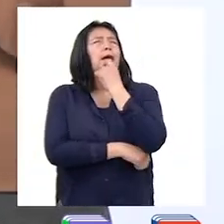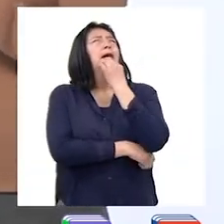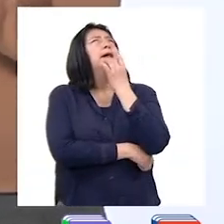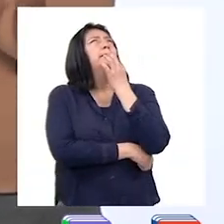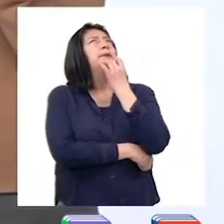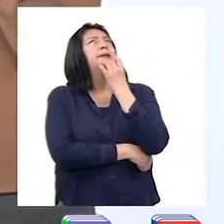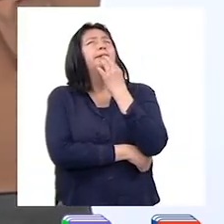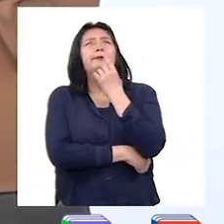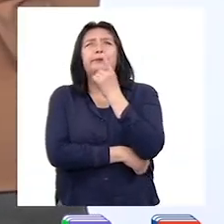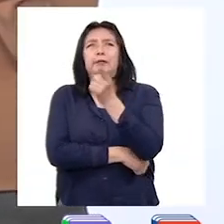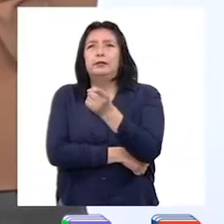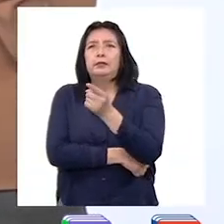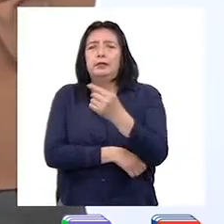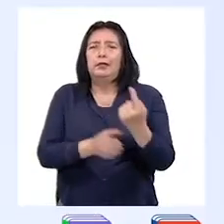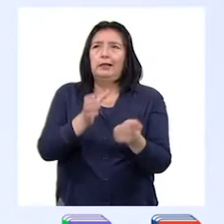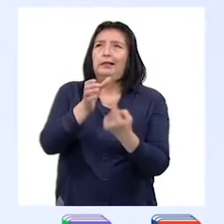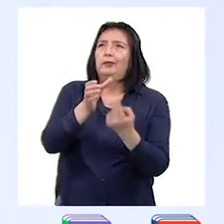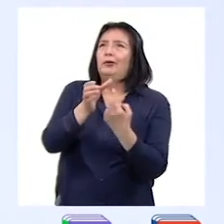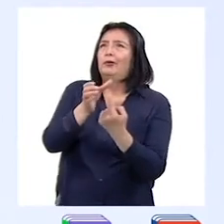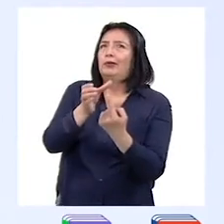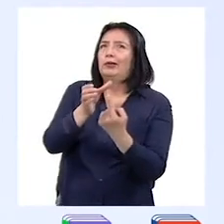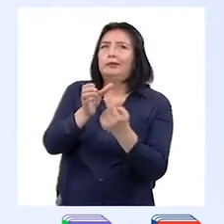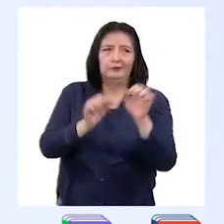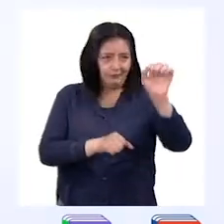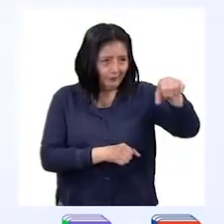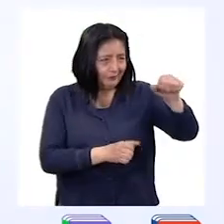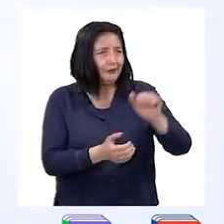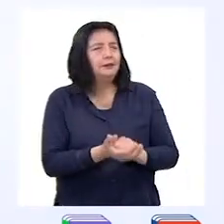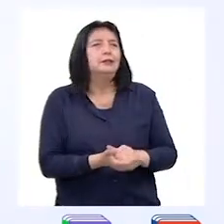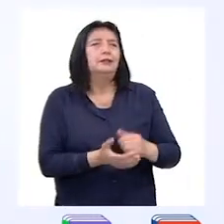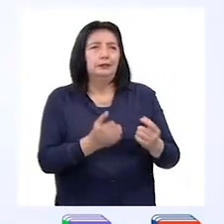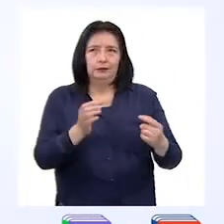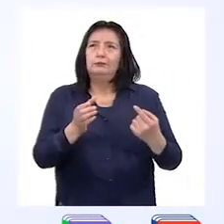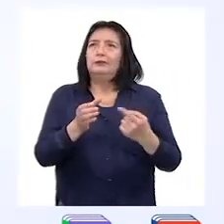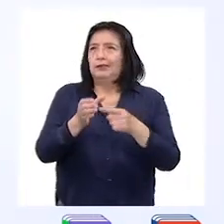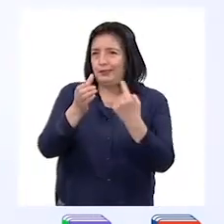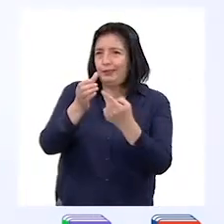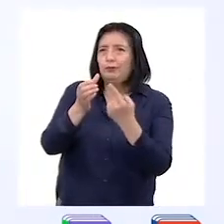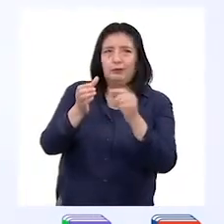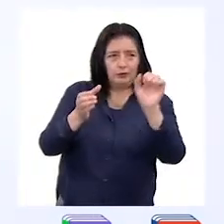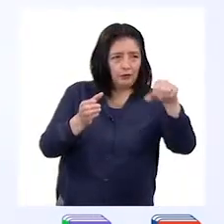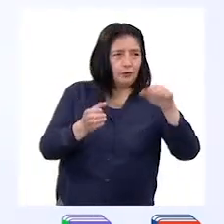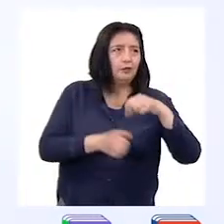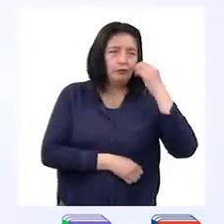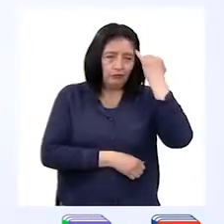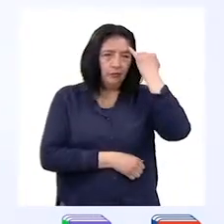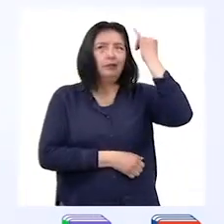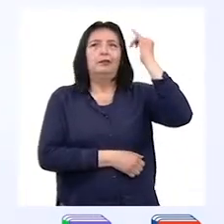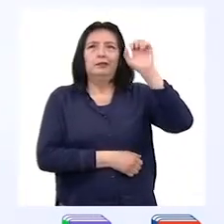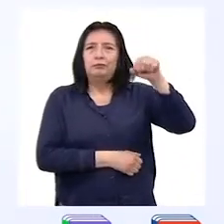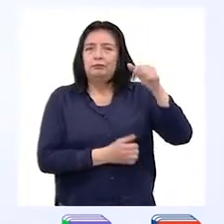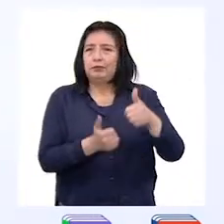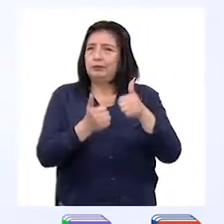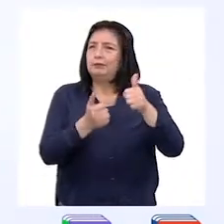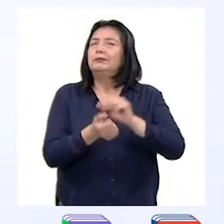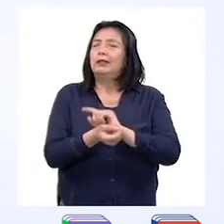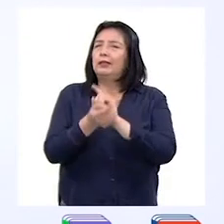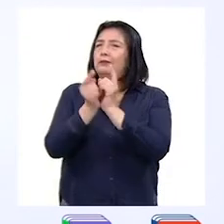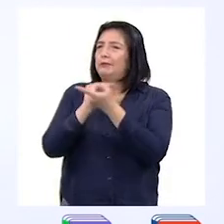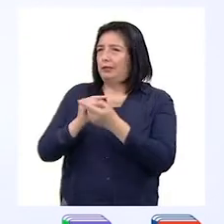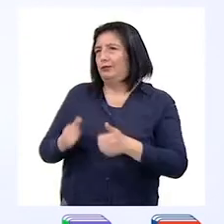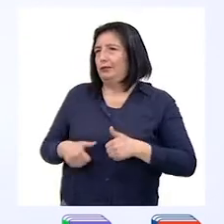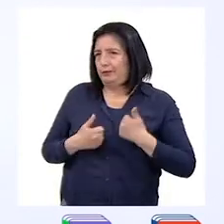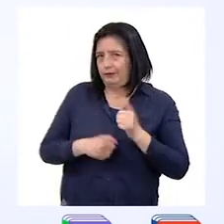ver, ¿la licuadora? Sí, Patty, la licuadora es un gran invento que sin duda ha cambiado